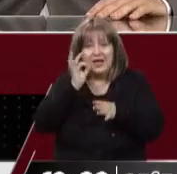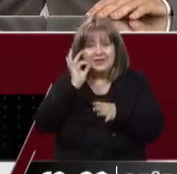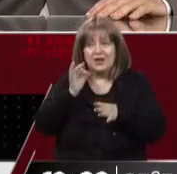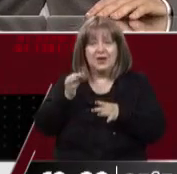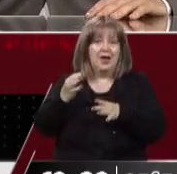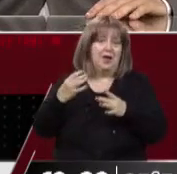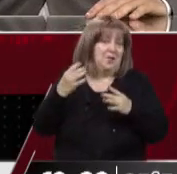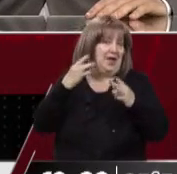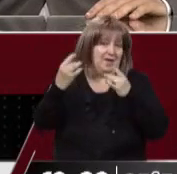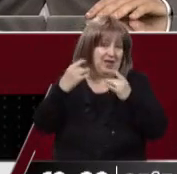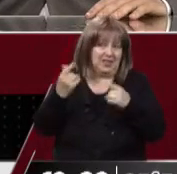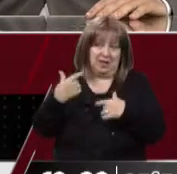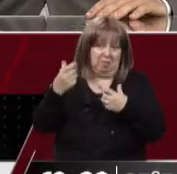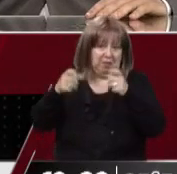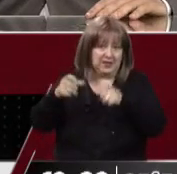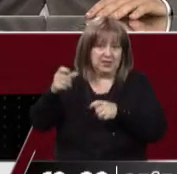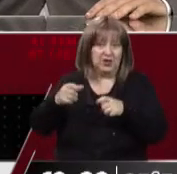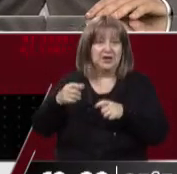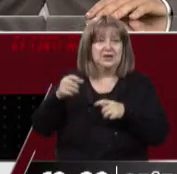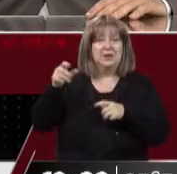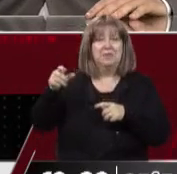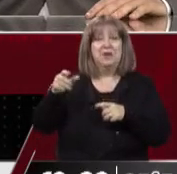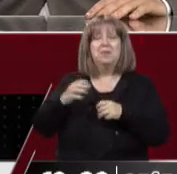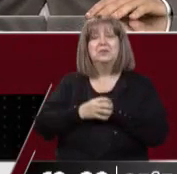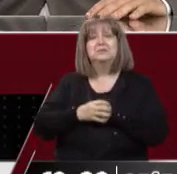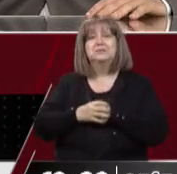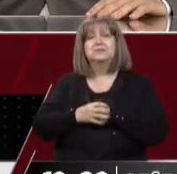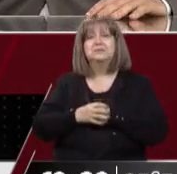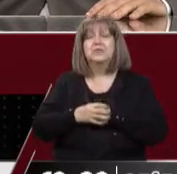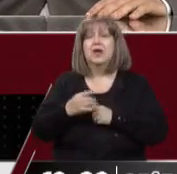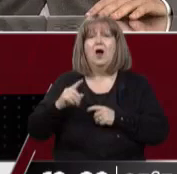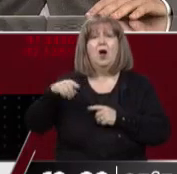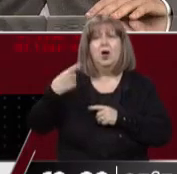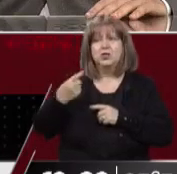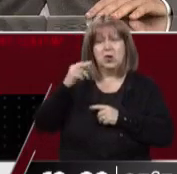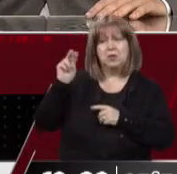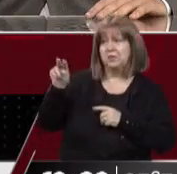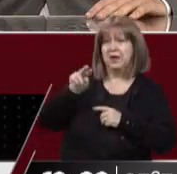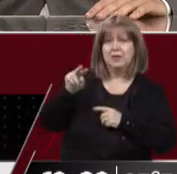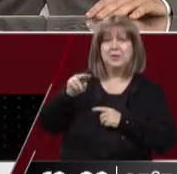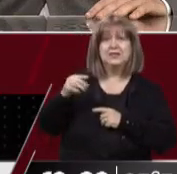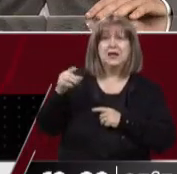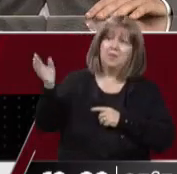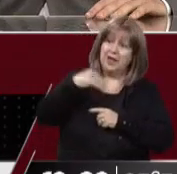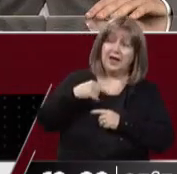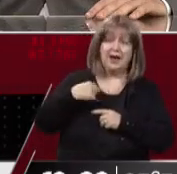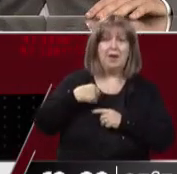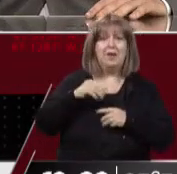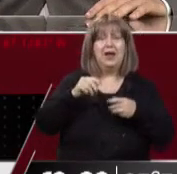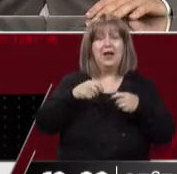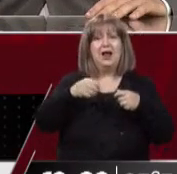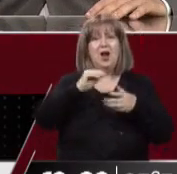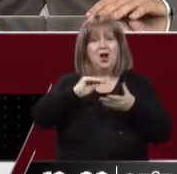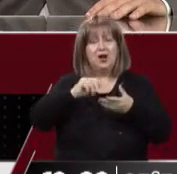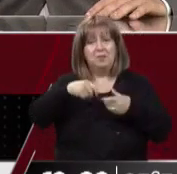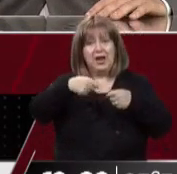invitan unos indios que tienen un local. Pasa otro y dice, los invito a mi local, a tal lado,